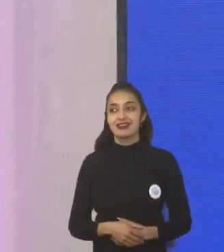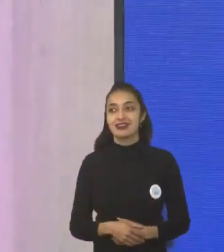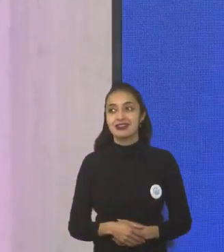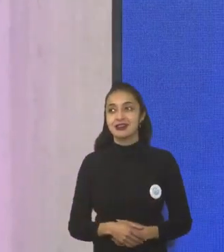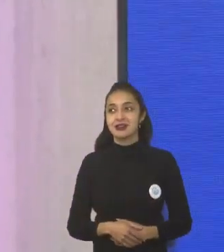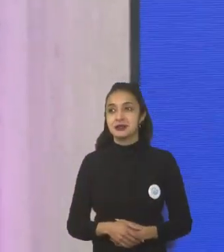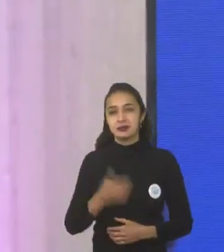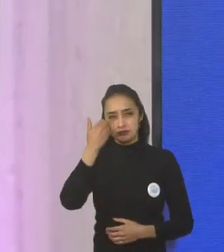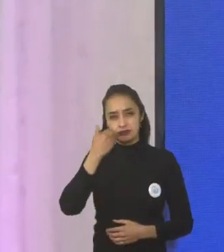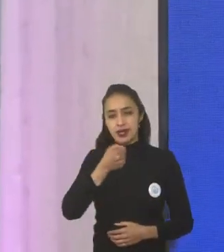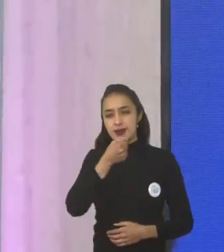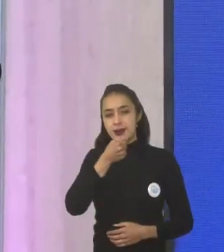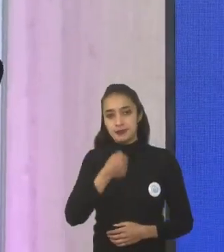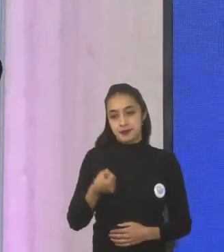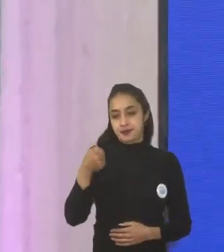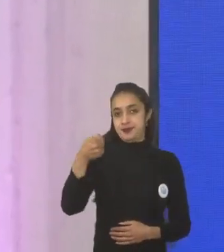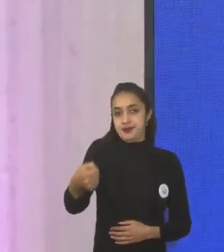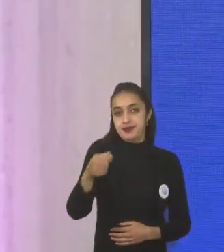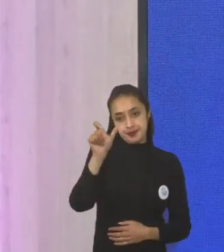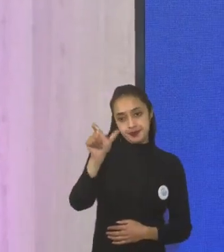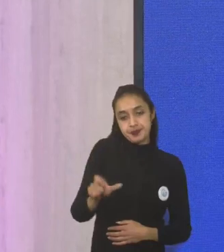¿Tú pasas el micrófono, por favor?